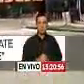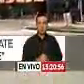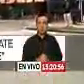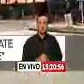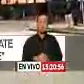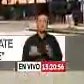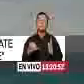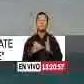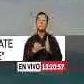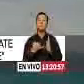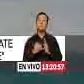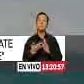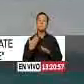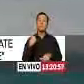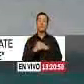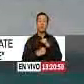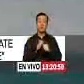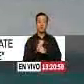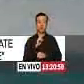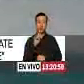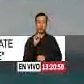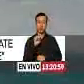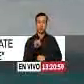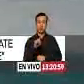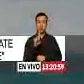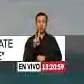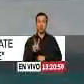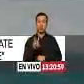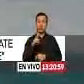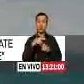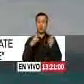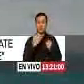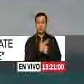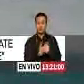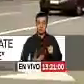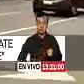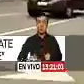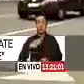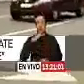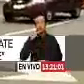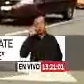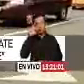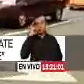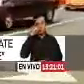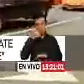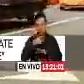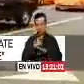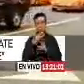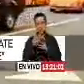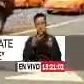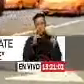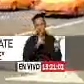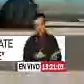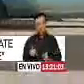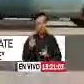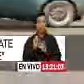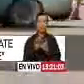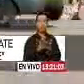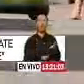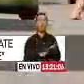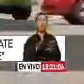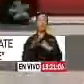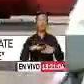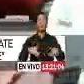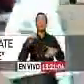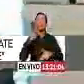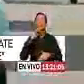Este impuesto fue creado en 2012 durante el gobierno del expresidente Rafael Correa, con el objetivo de financiar planes y programas para reducir